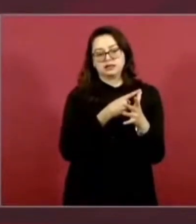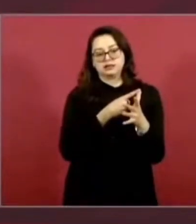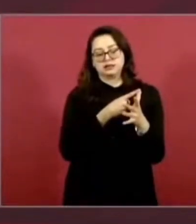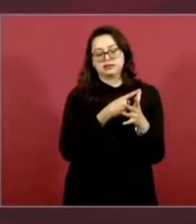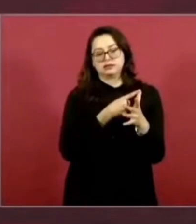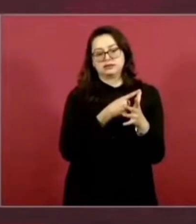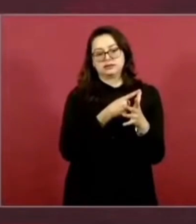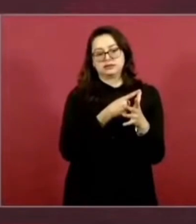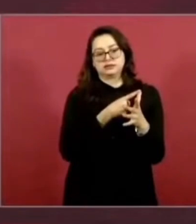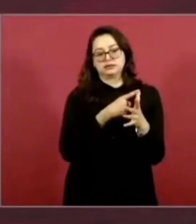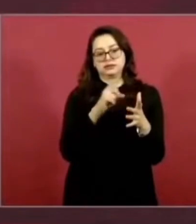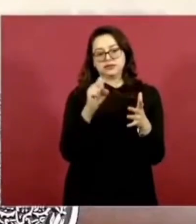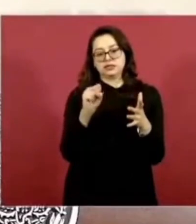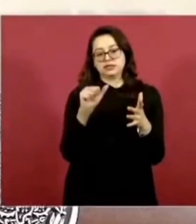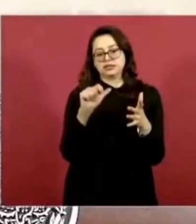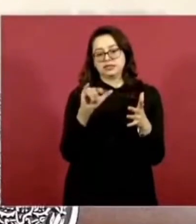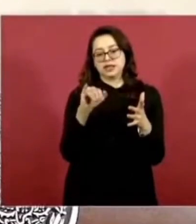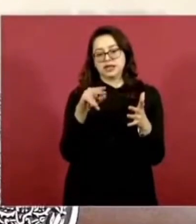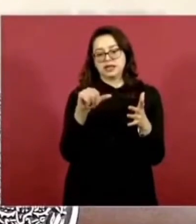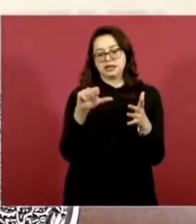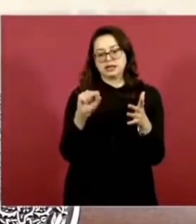Ricardo Salinas Pliego.